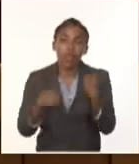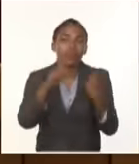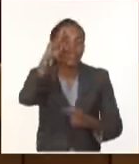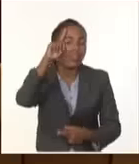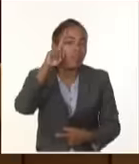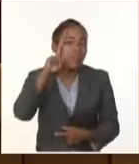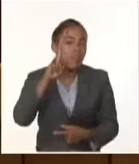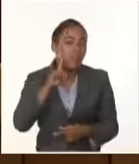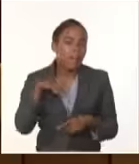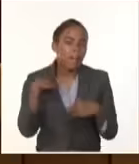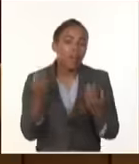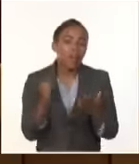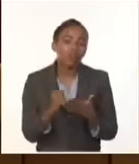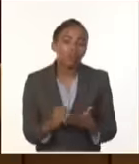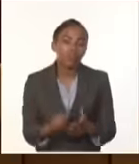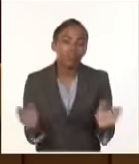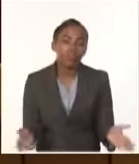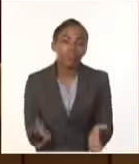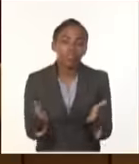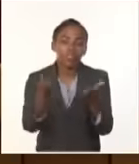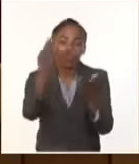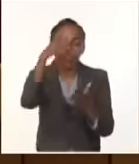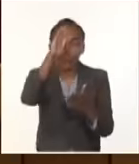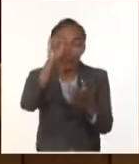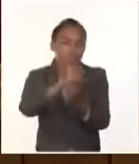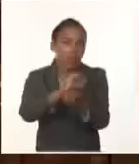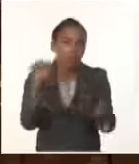humanamente superior para Cuba.